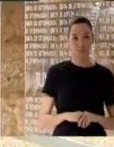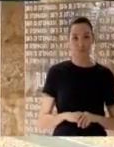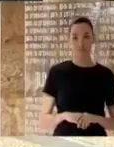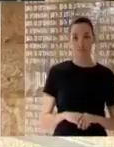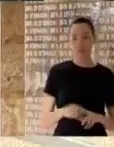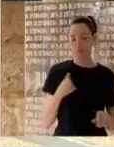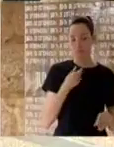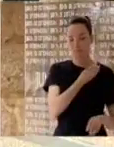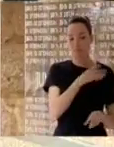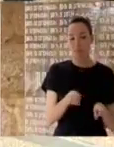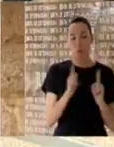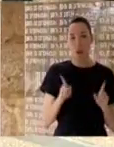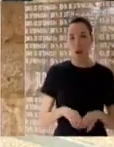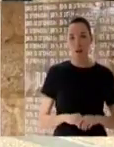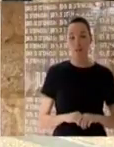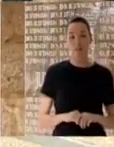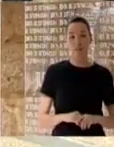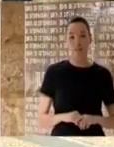Vamos, que me da igual.